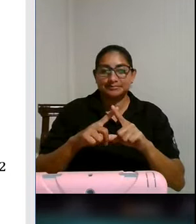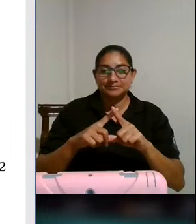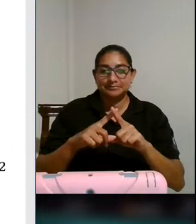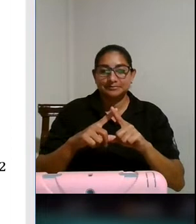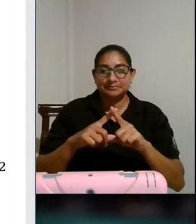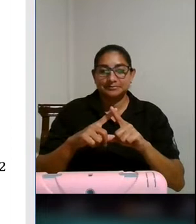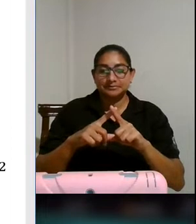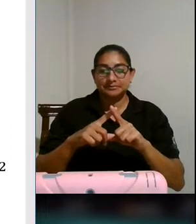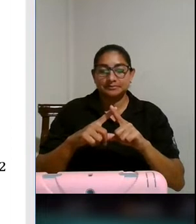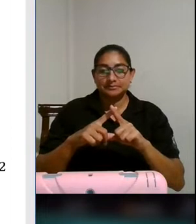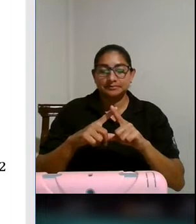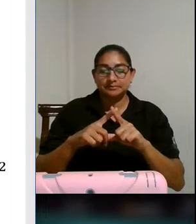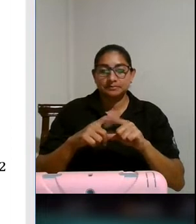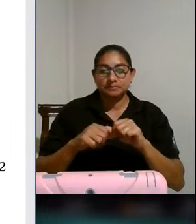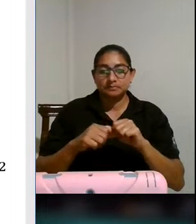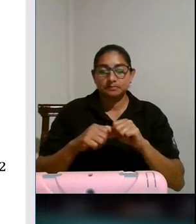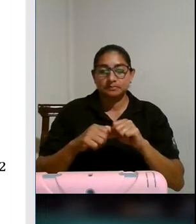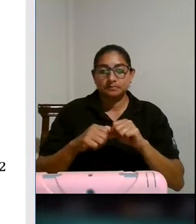4x